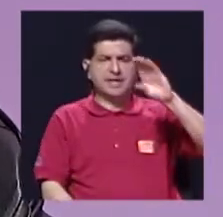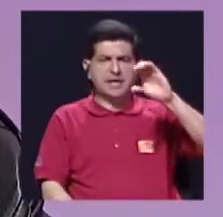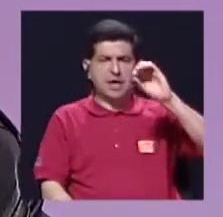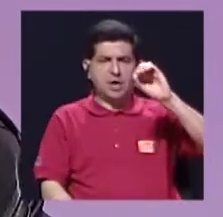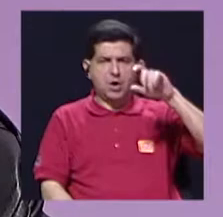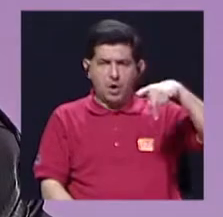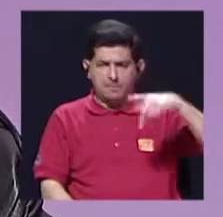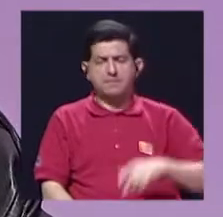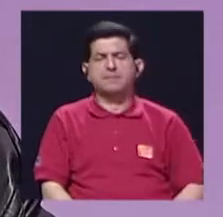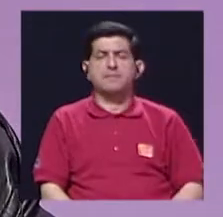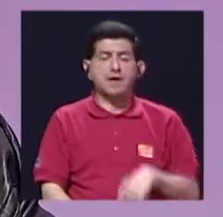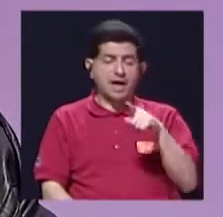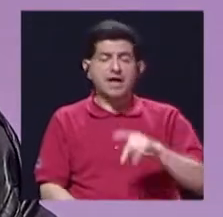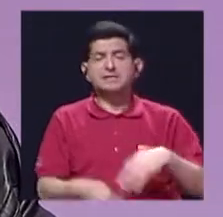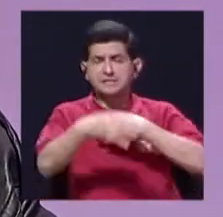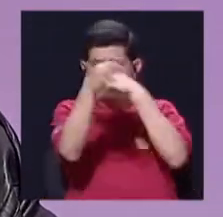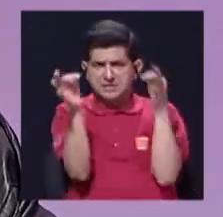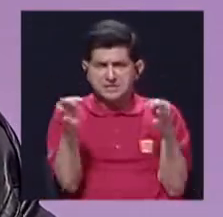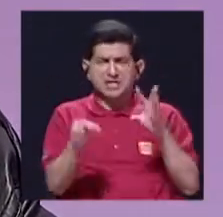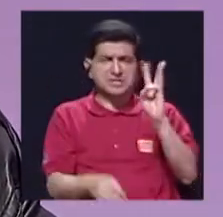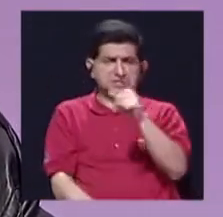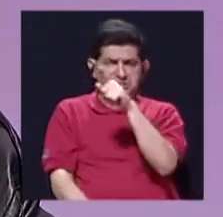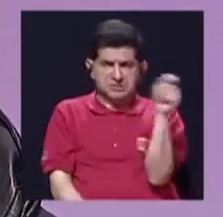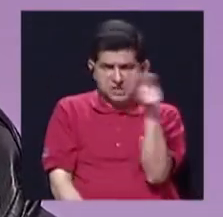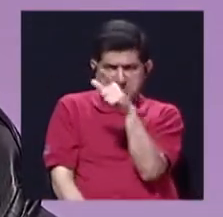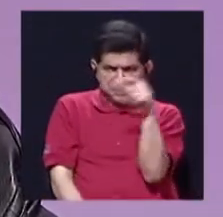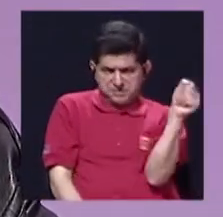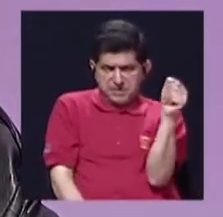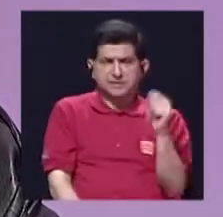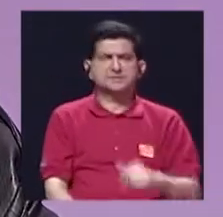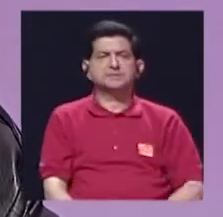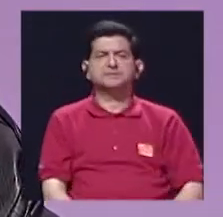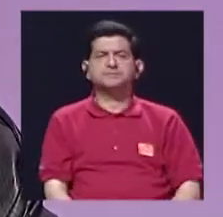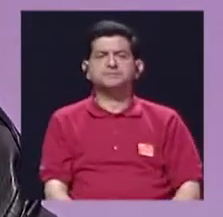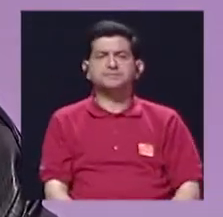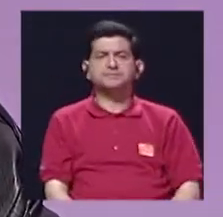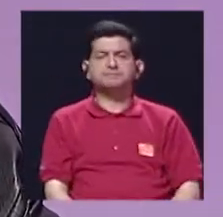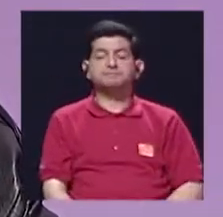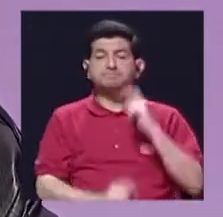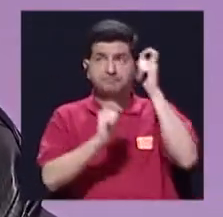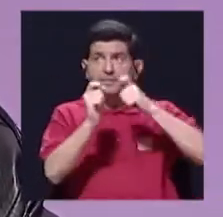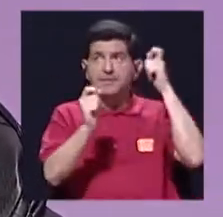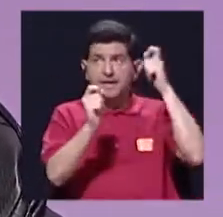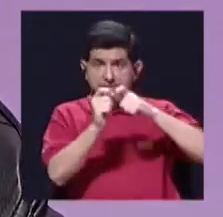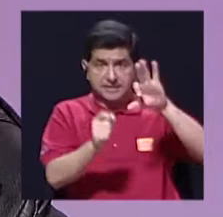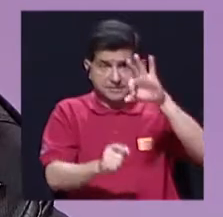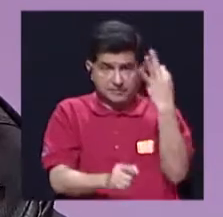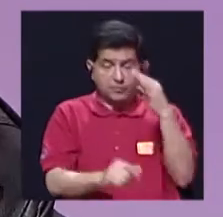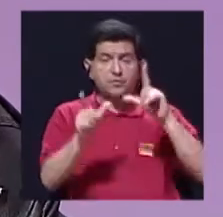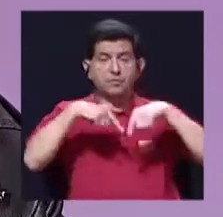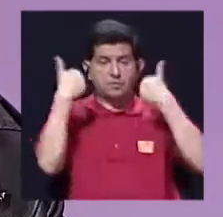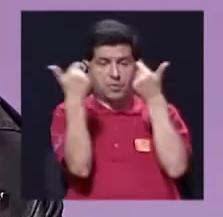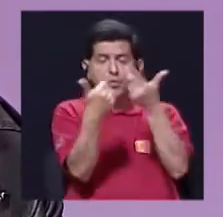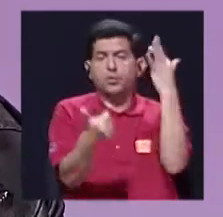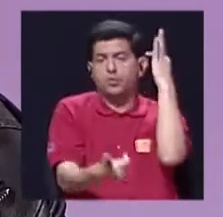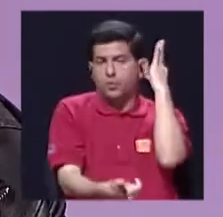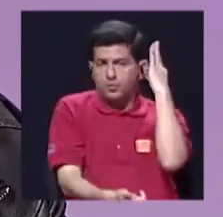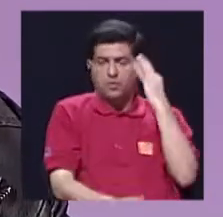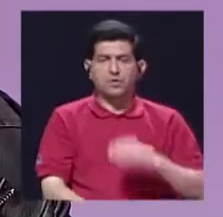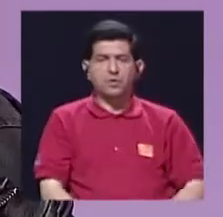que tardó 6 meses y precisamente ahí un grupo de